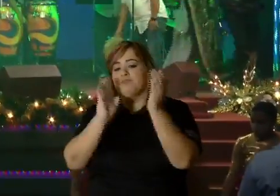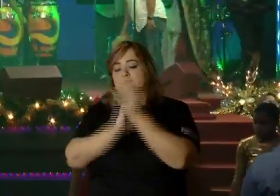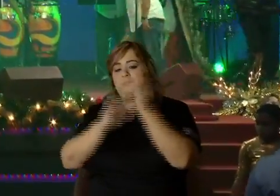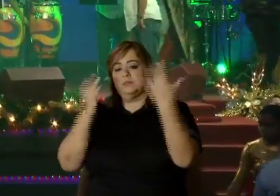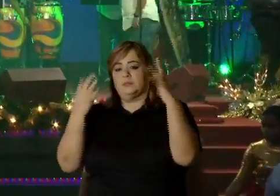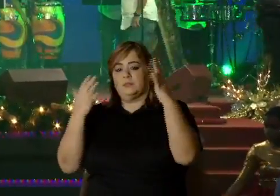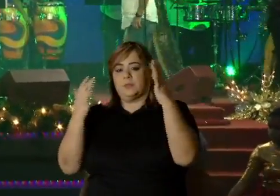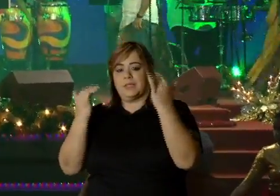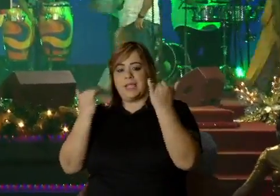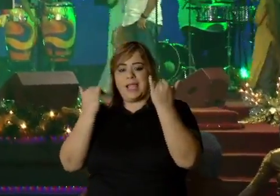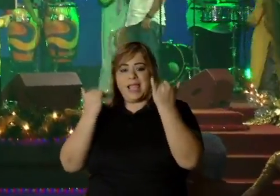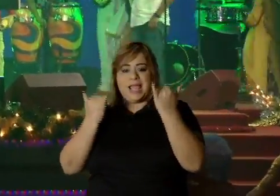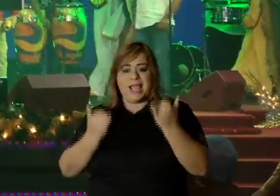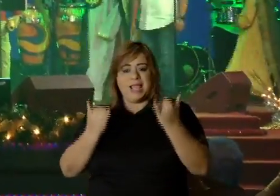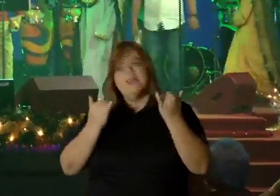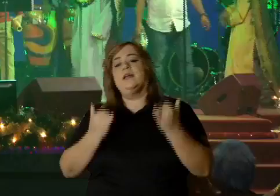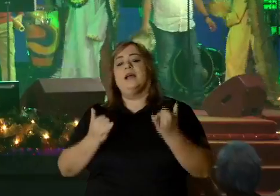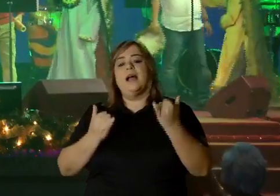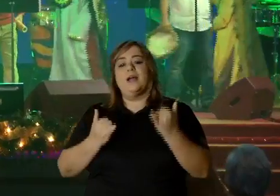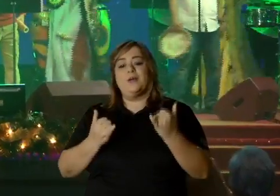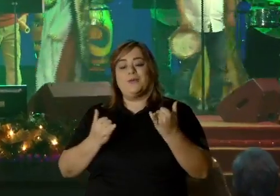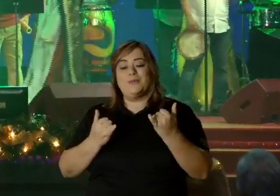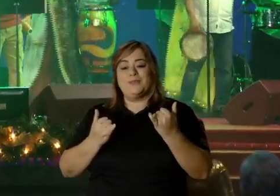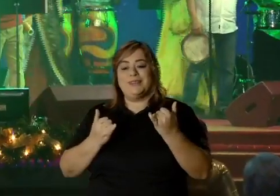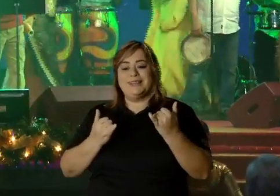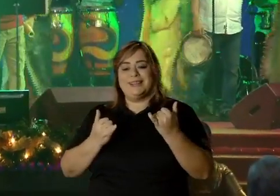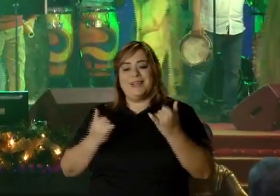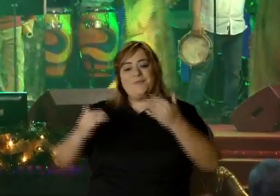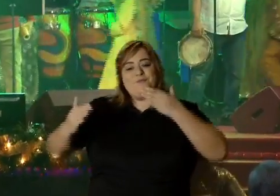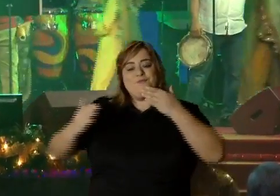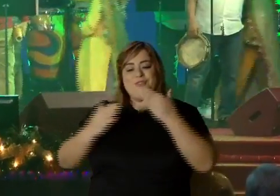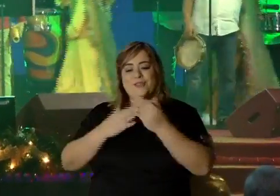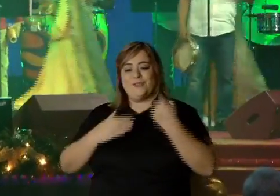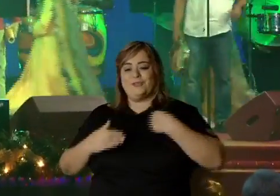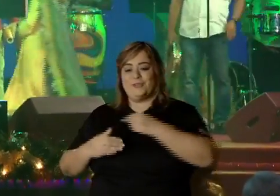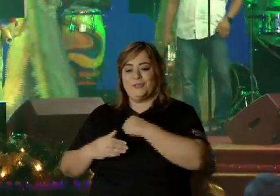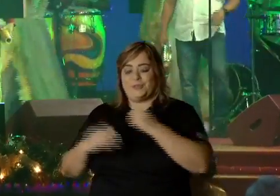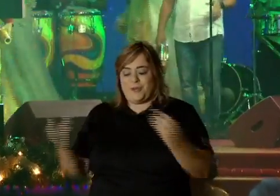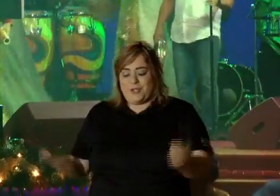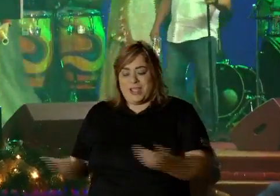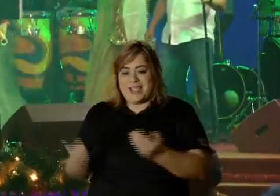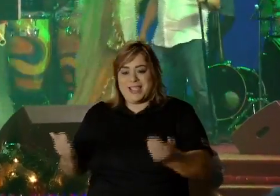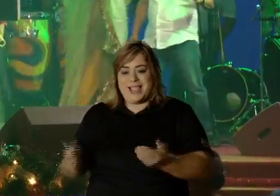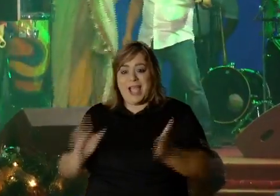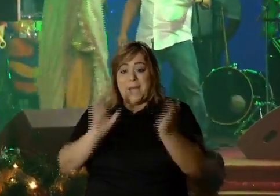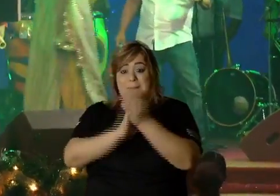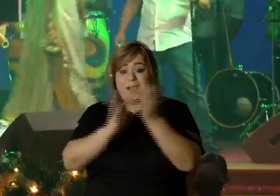Bueno, los reyes llegaron primero a la senda. Un aplauso a los reyes.